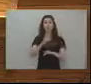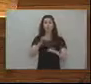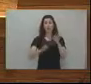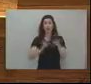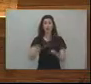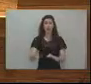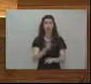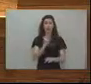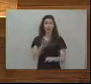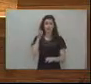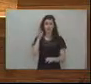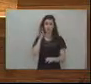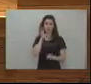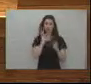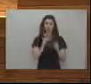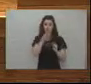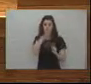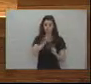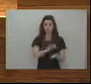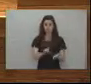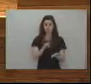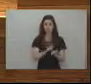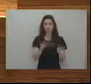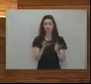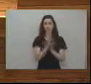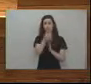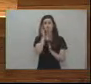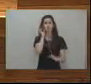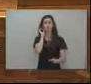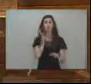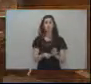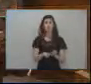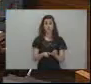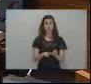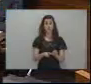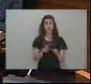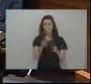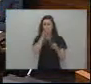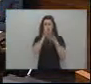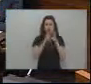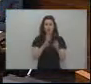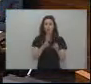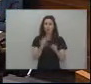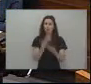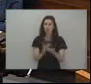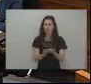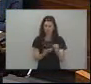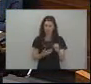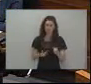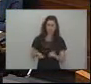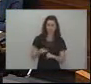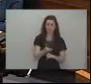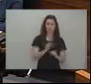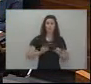del Observatorio Anticorrupción en el que muchos compañeros participábamos. O sea, no solo nos quedábamos en protestar, sino que aportábamos pruebas y impulsamos un